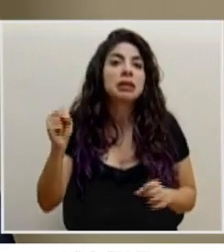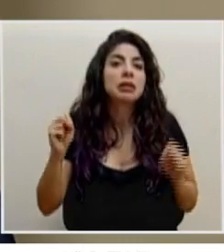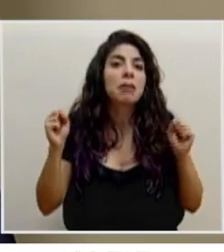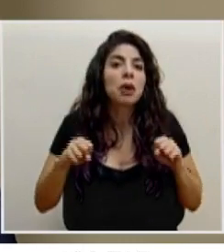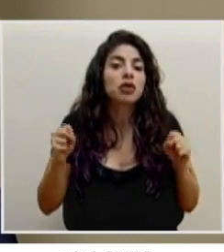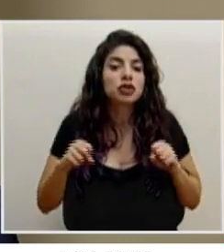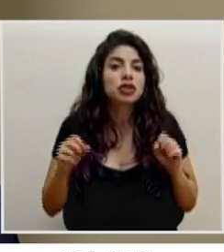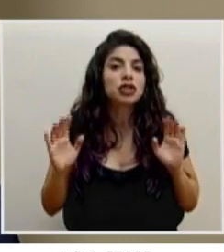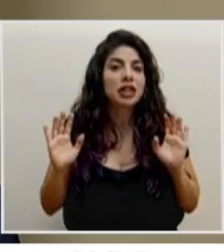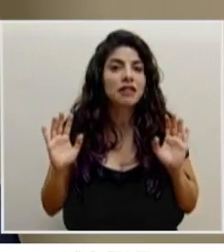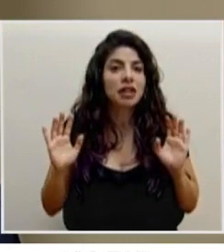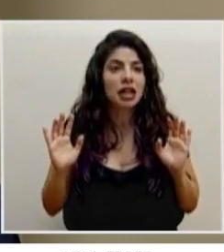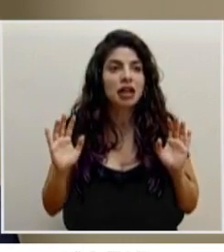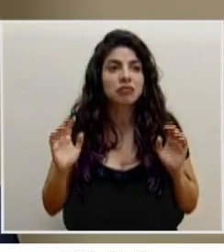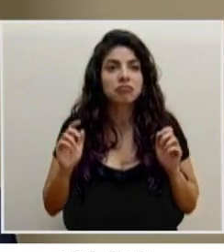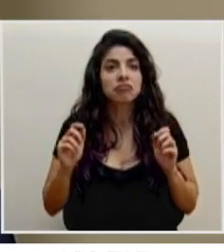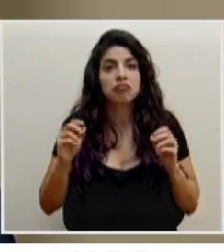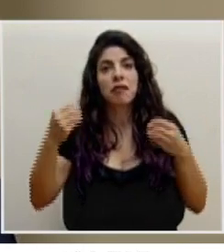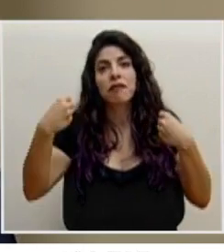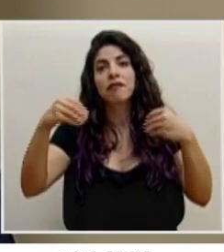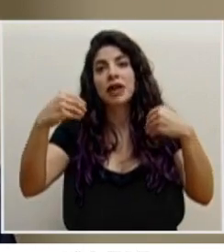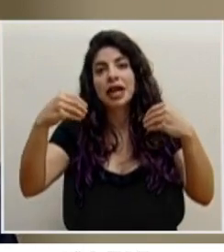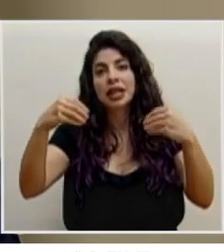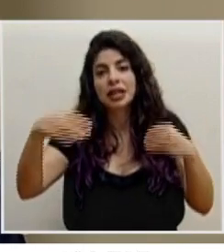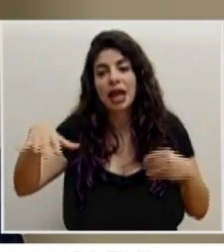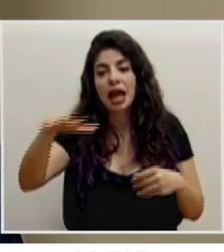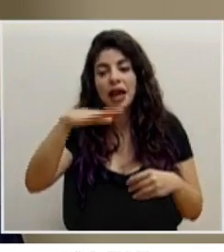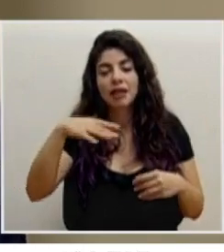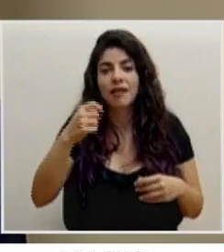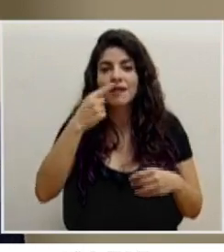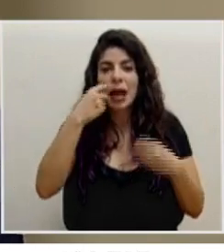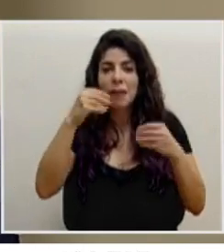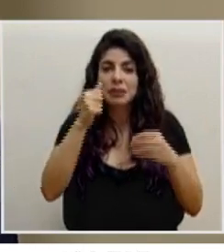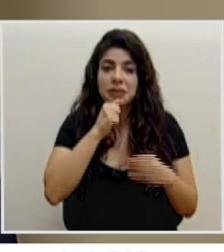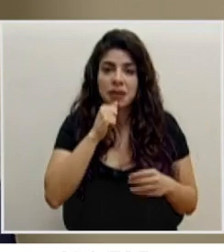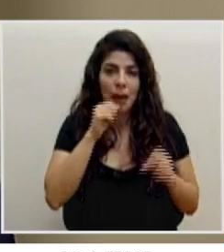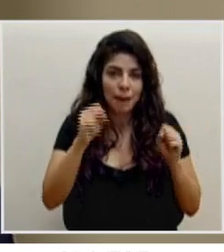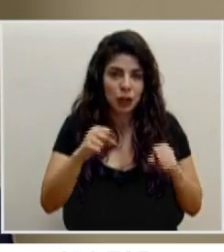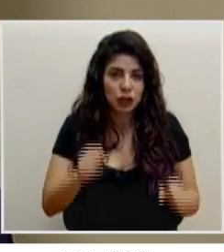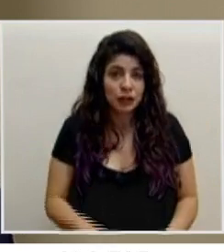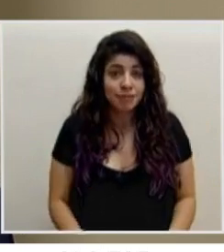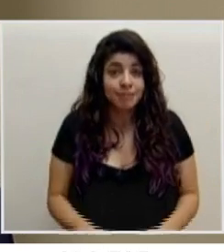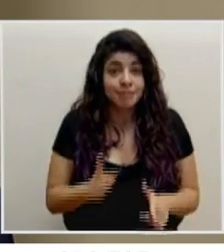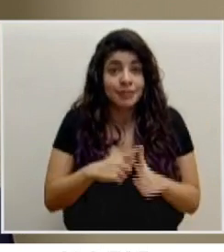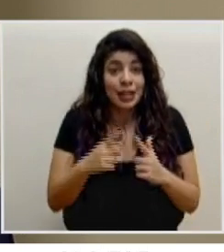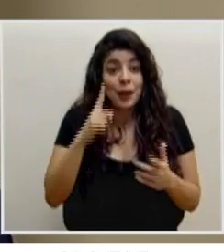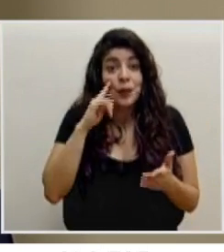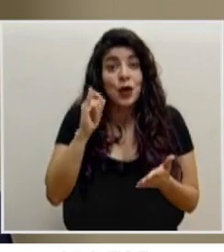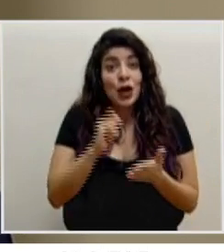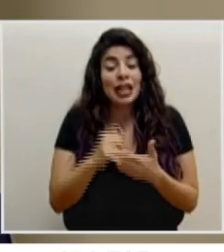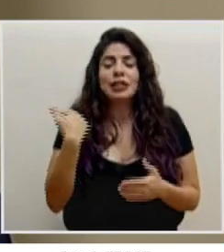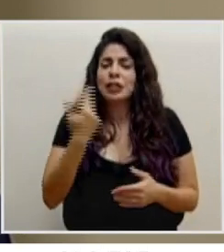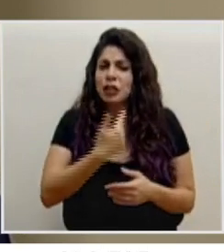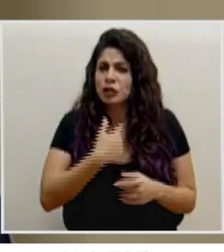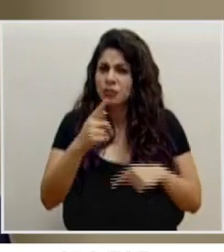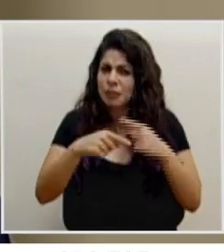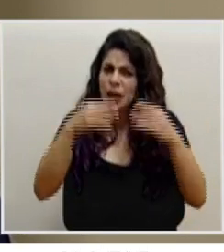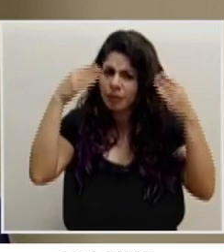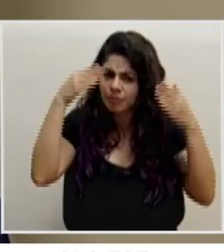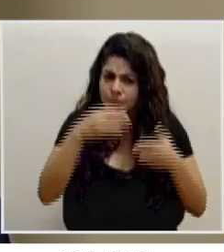que haya ya una eventual venta en farmacias privadas. Así que en eso, como le digo, vamos a ser muy diligentes en